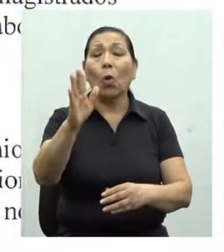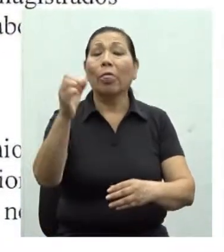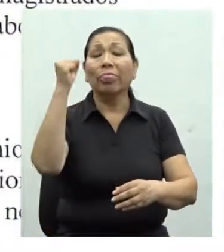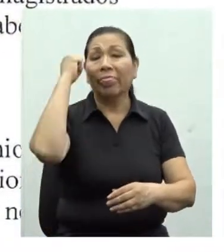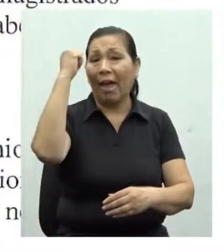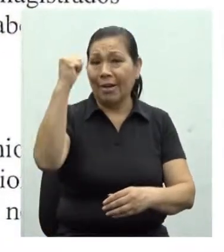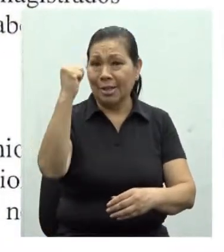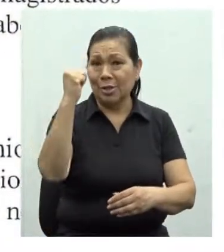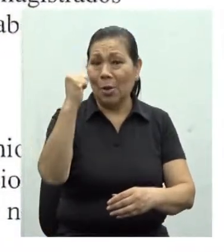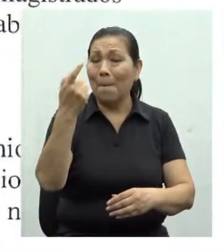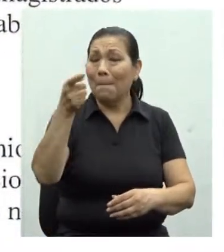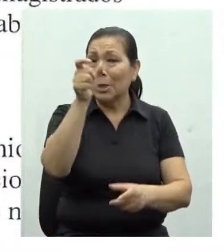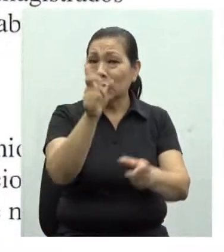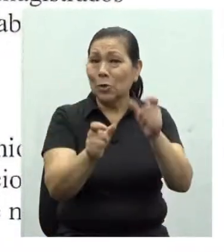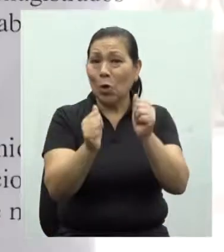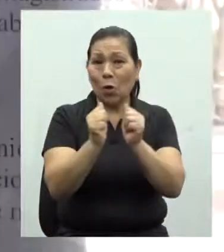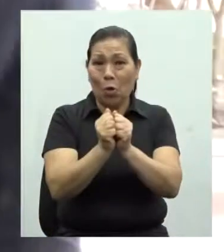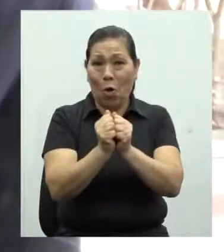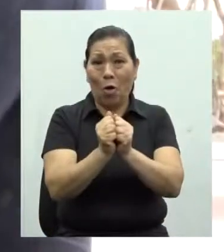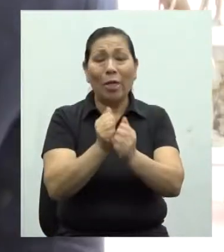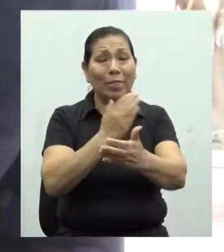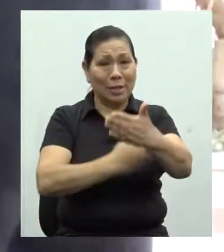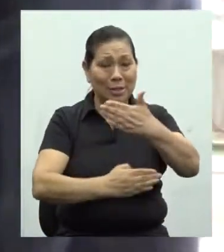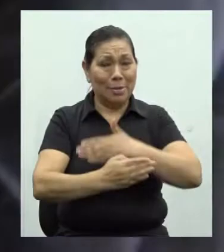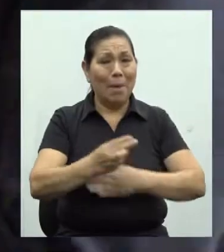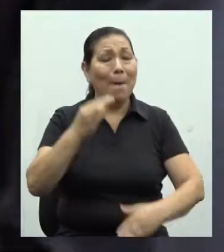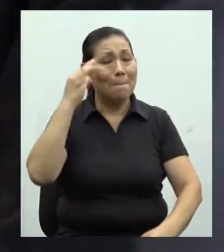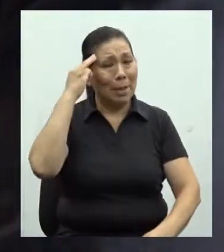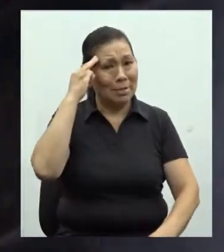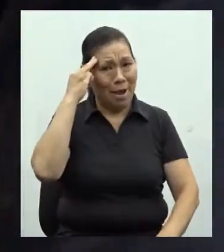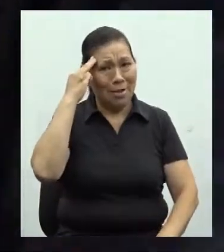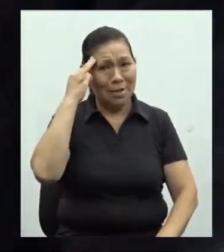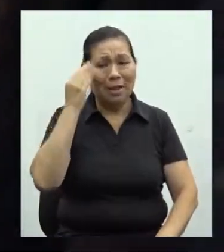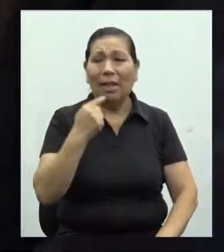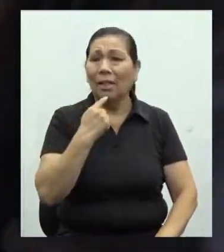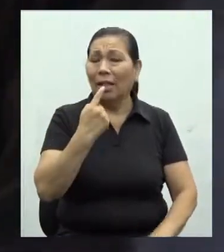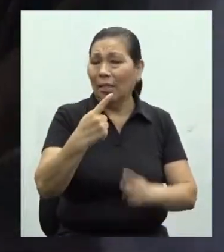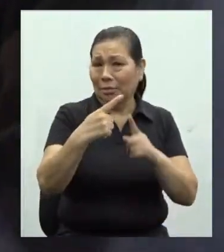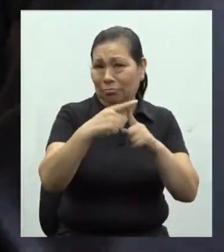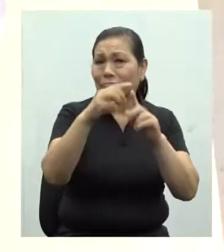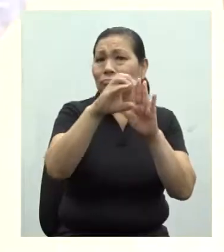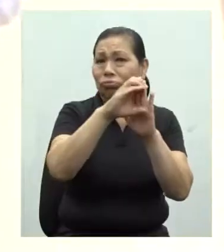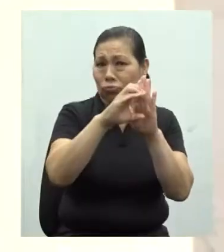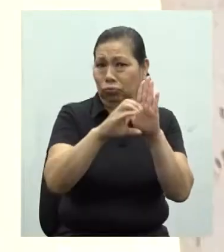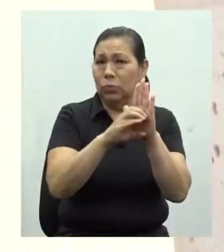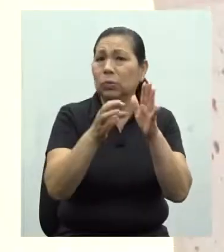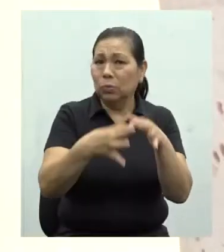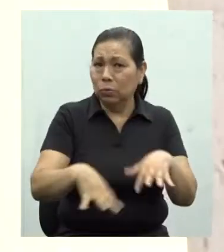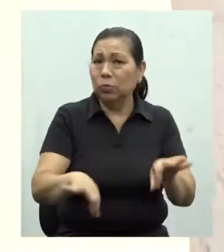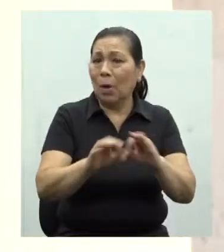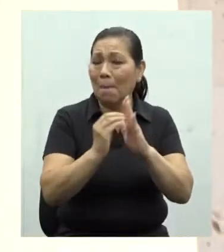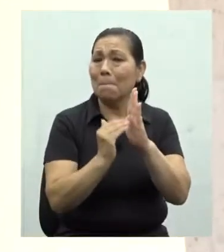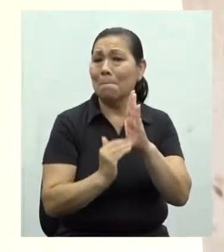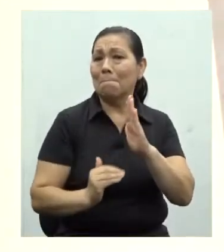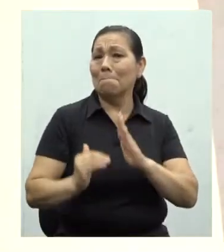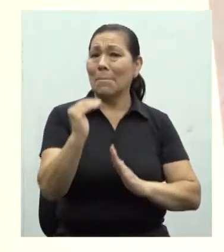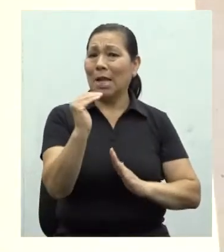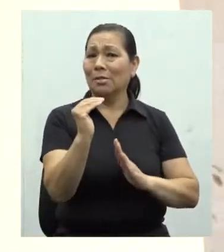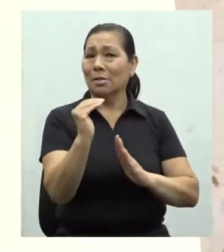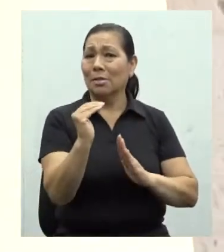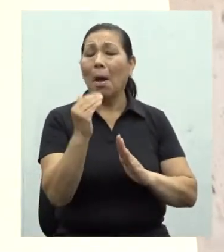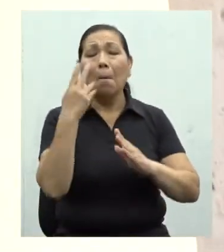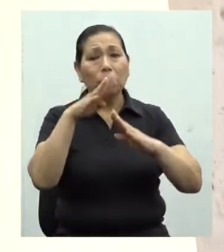derechos fundamentales de las personas con discapacidad, el Tribunal Constitucional declaró fundada por mayoría un